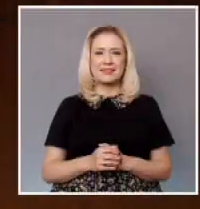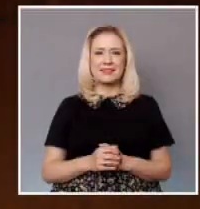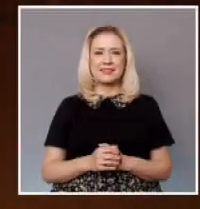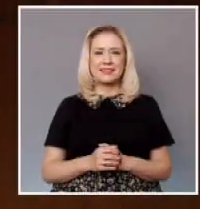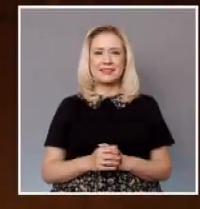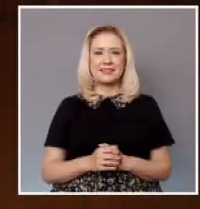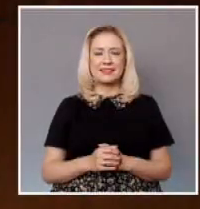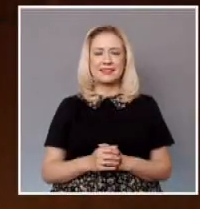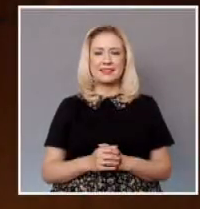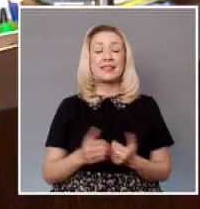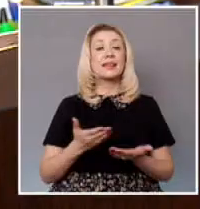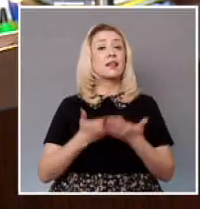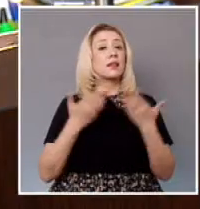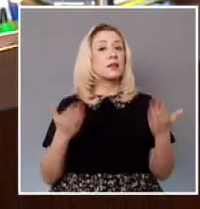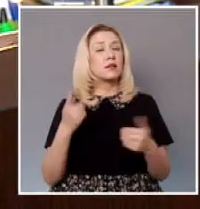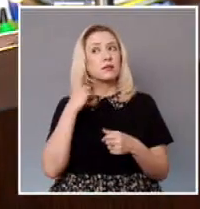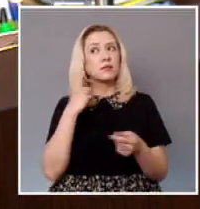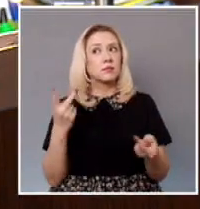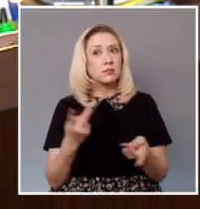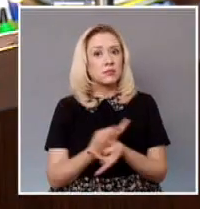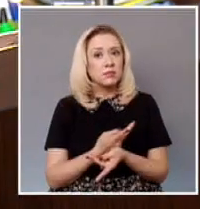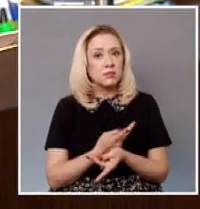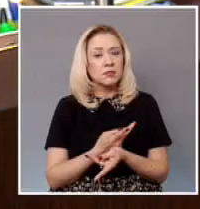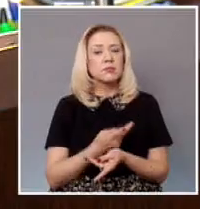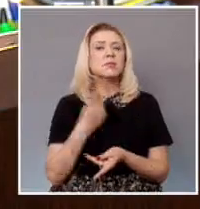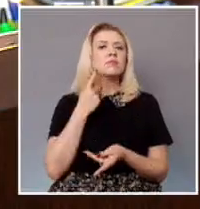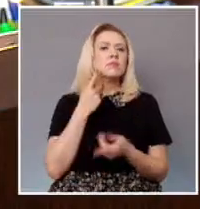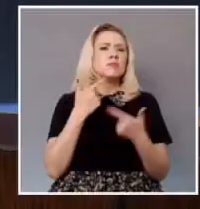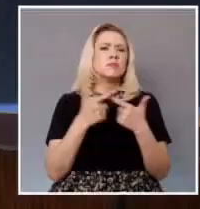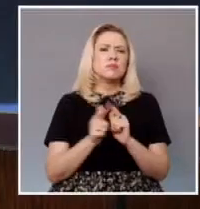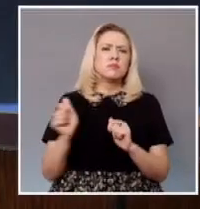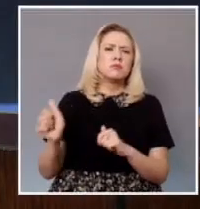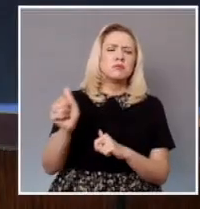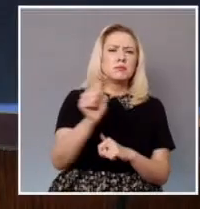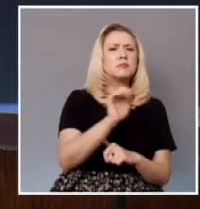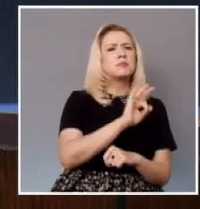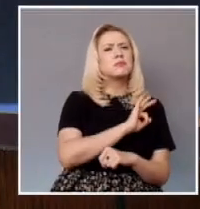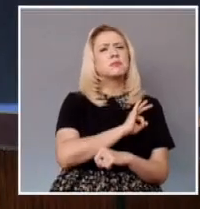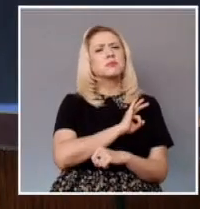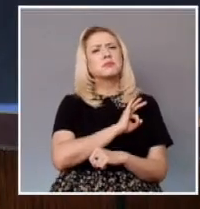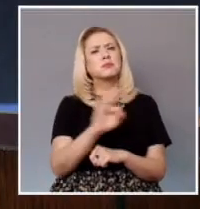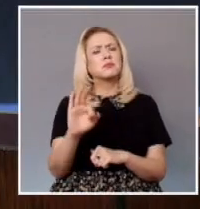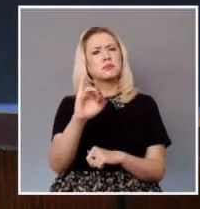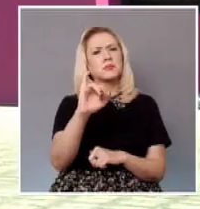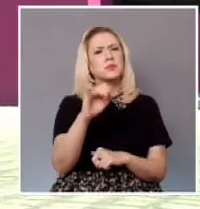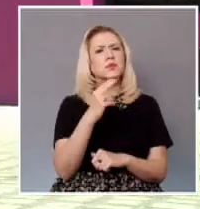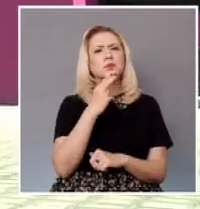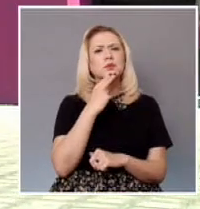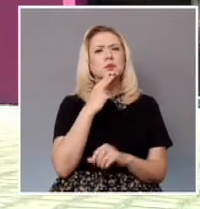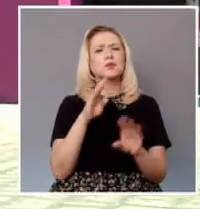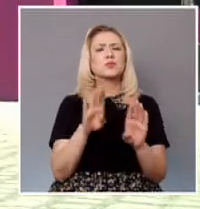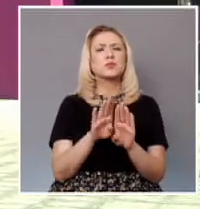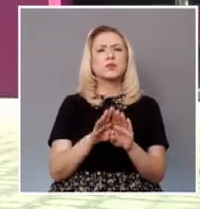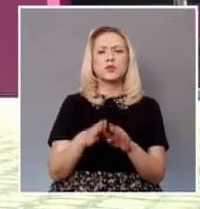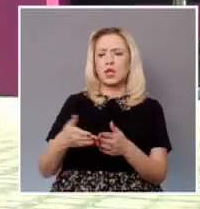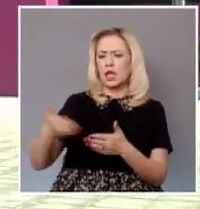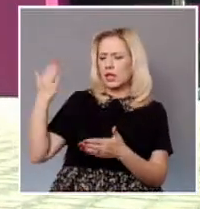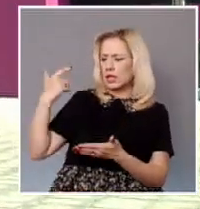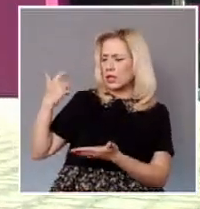Más adelante, partidos políticos pueden utilizar remanentes de ejercicios pasados para cubrir